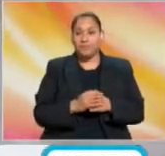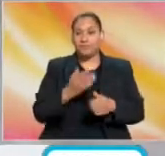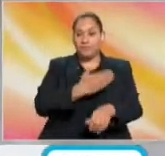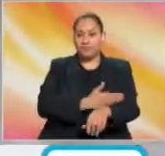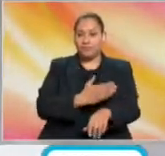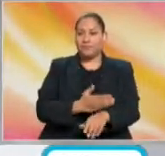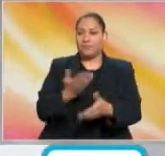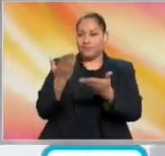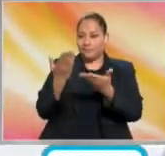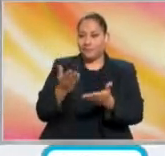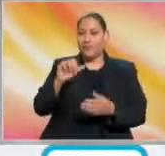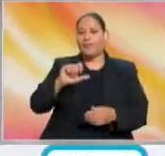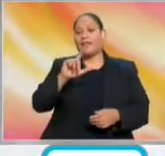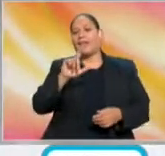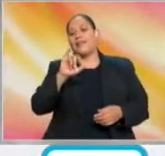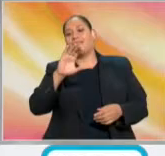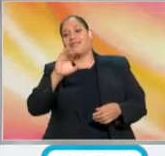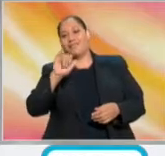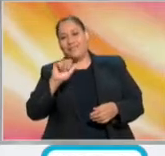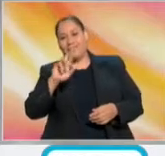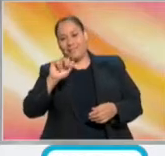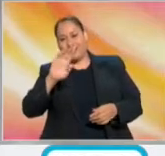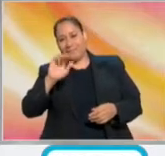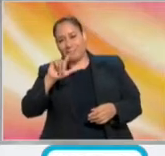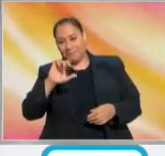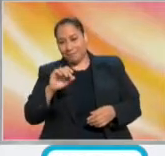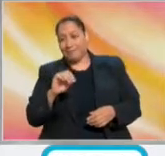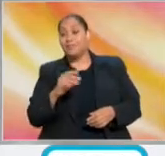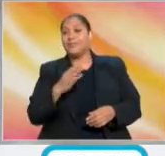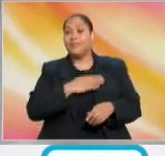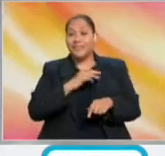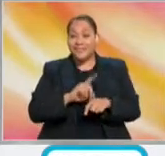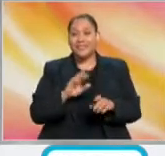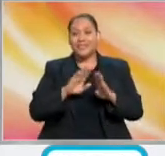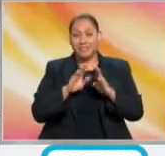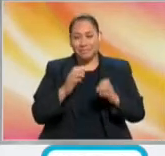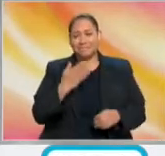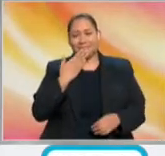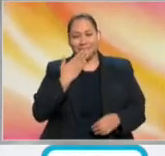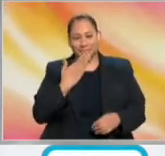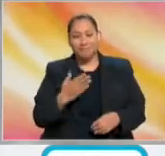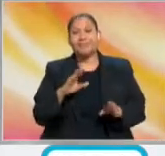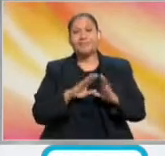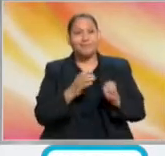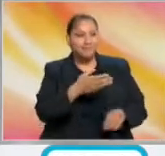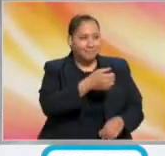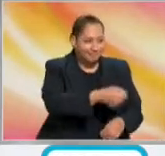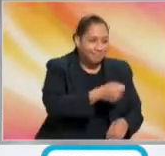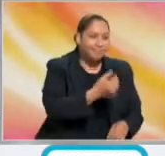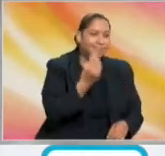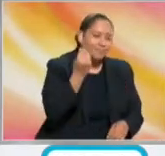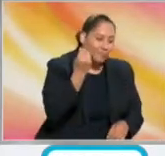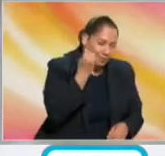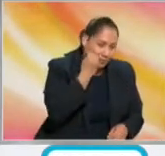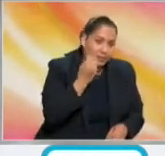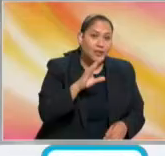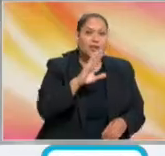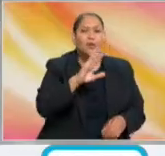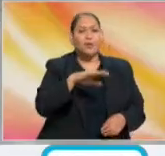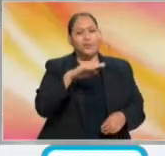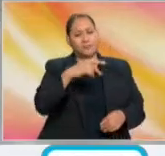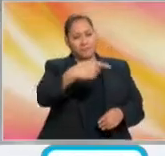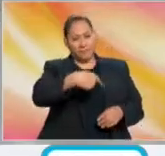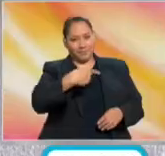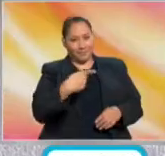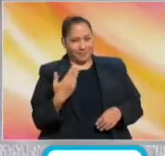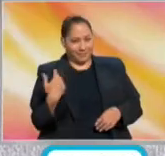Y nos acompaña el día de hoy Alicia Rábago. Alicia, buenos días. ¿Cómo estás tú? ¿Cómo estás? Oye, nos preguntabas